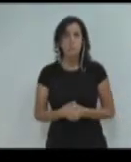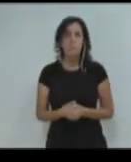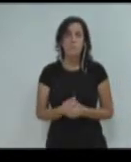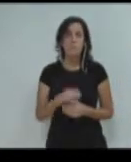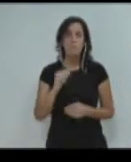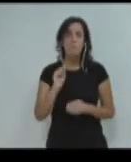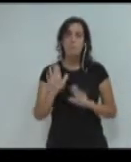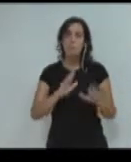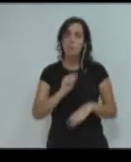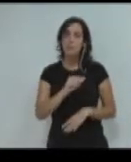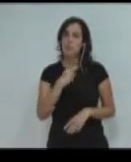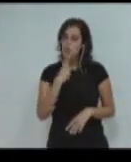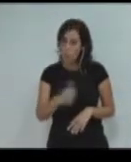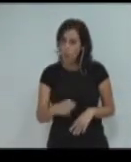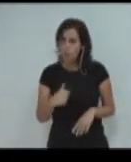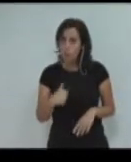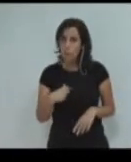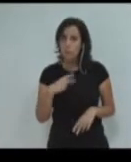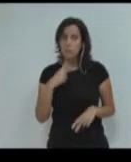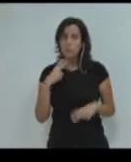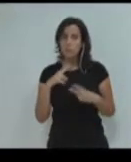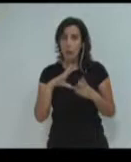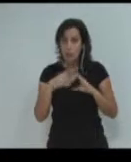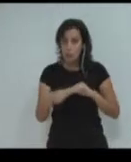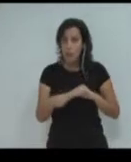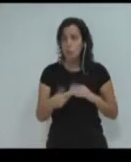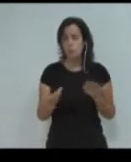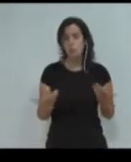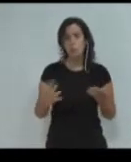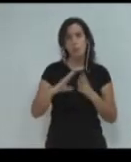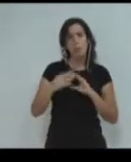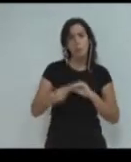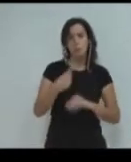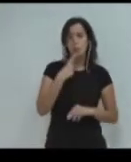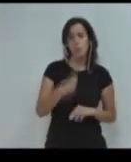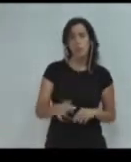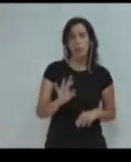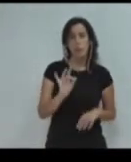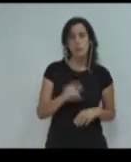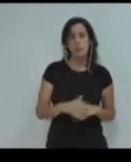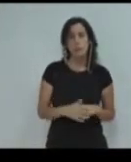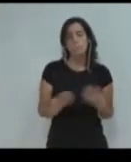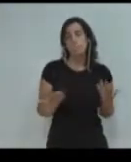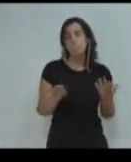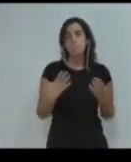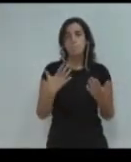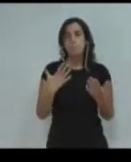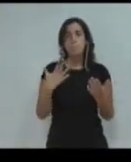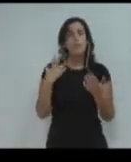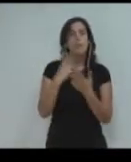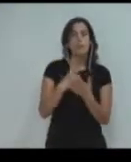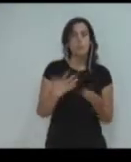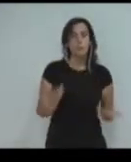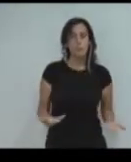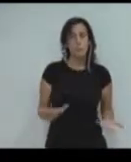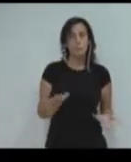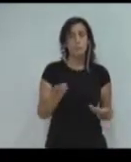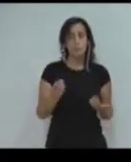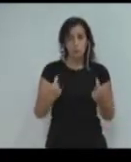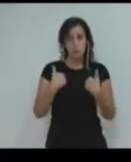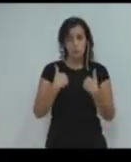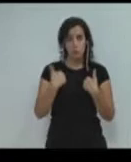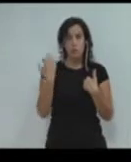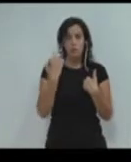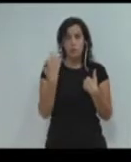complicado? Adaptar, sí. ¿Adaptar? Claro que sí, es decir, el reto es que yo tengo